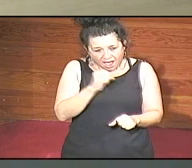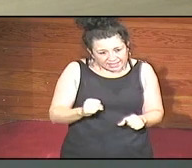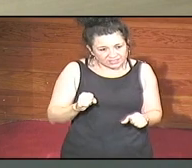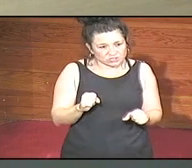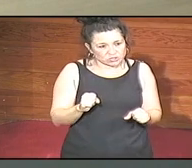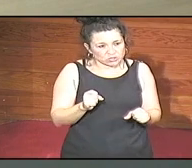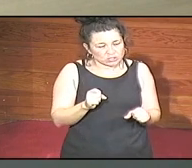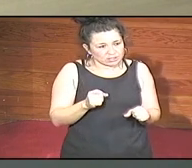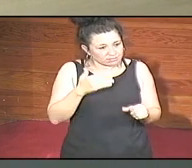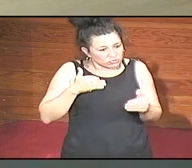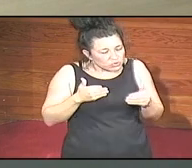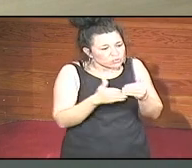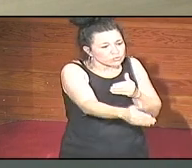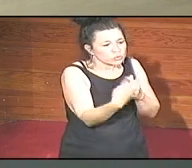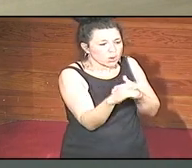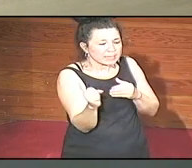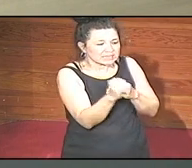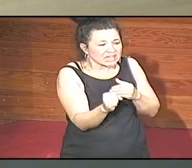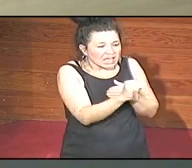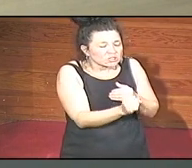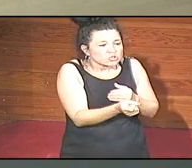dentro de 20 años